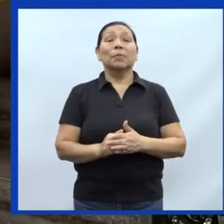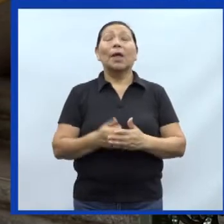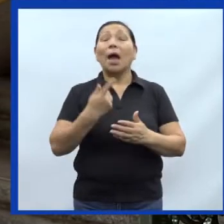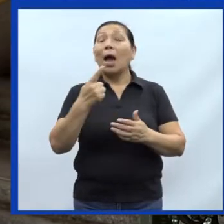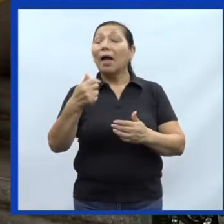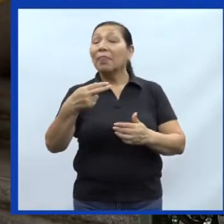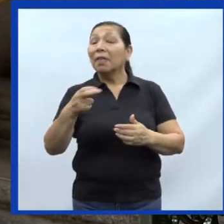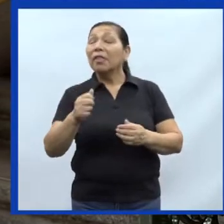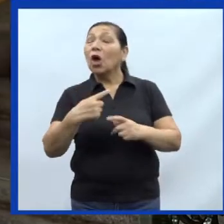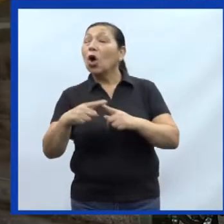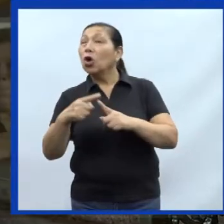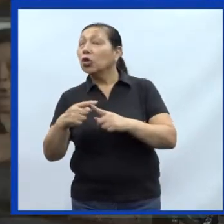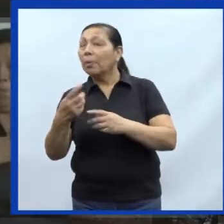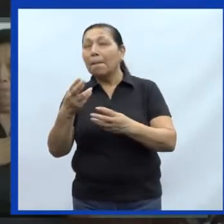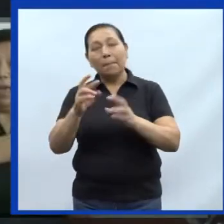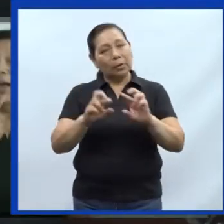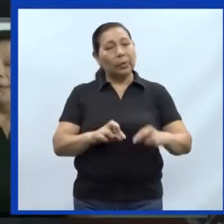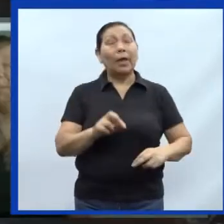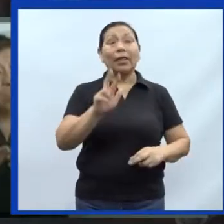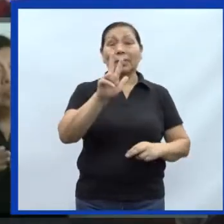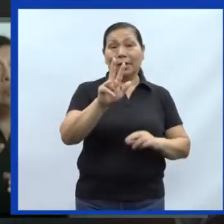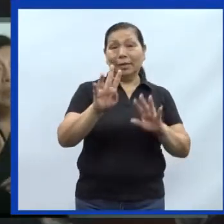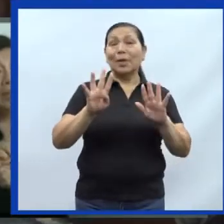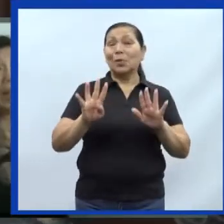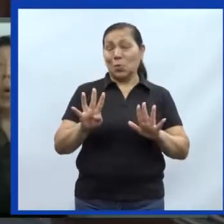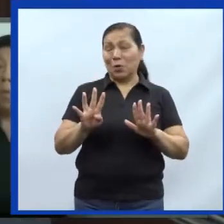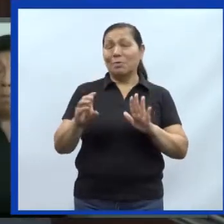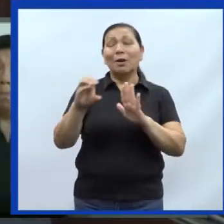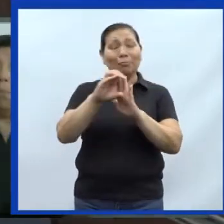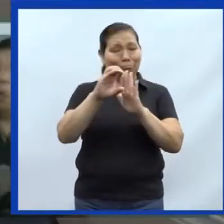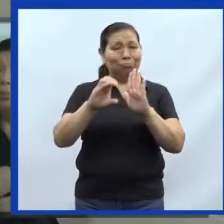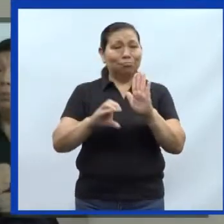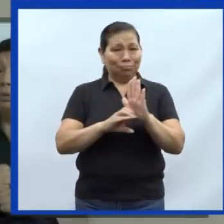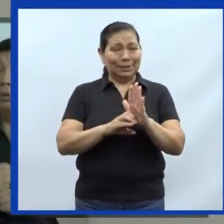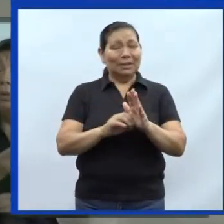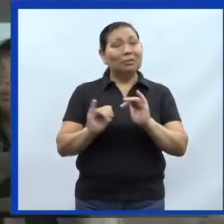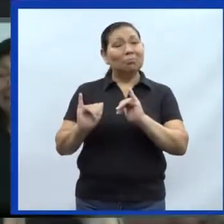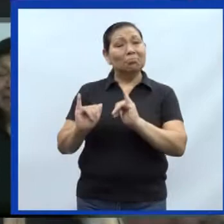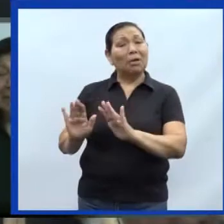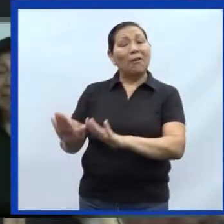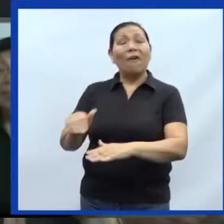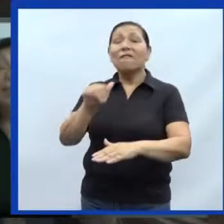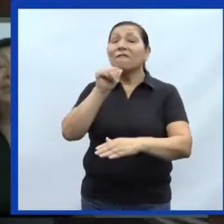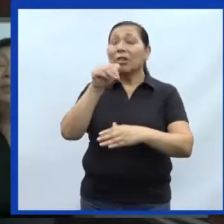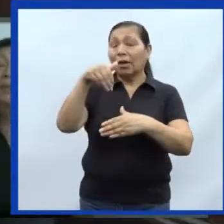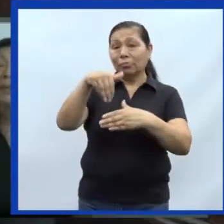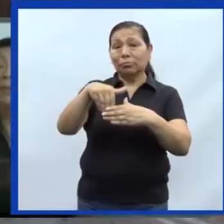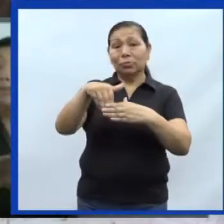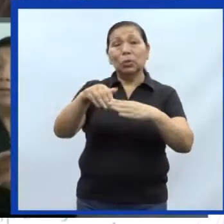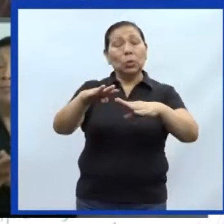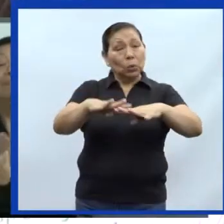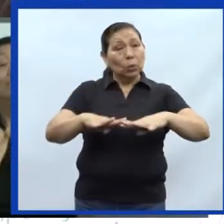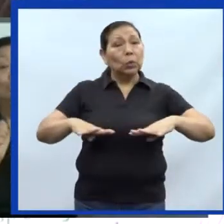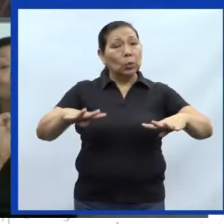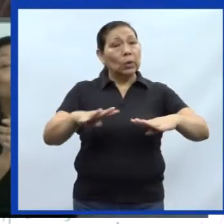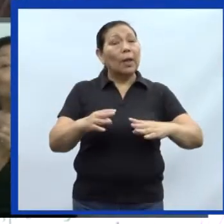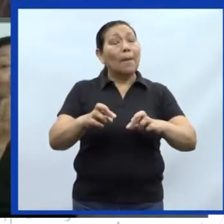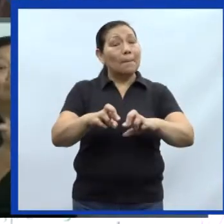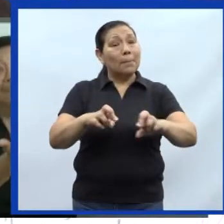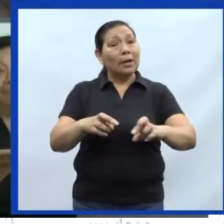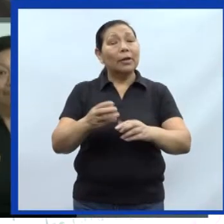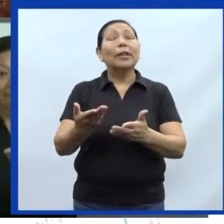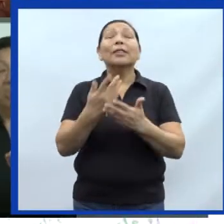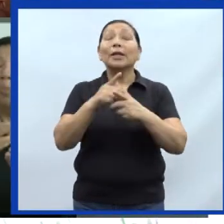habeas data, entre otros. 39 procesos constitucionales quedaron al voto luego de audiencias públicas de pleno